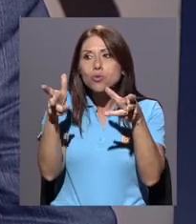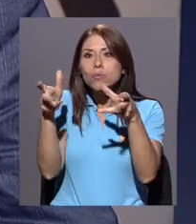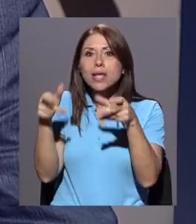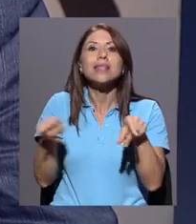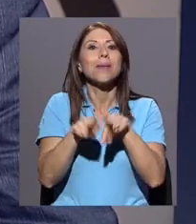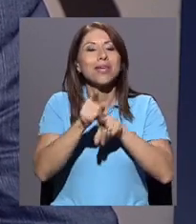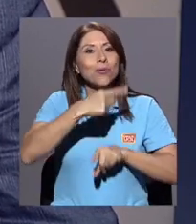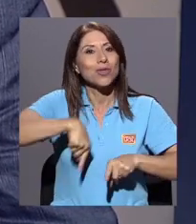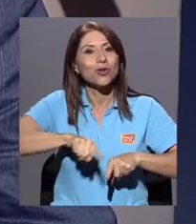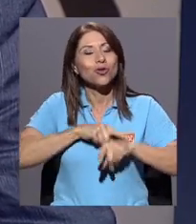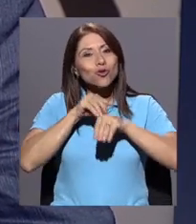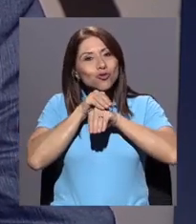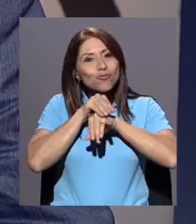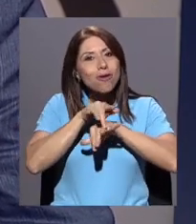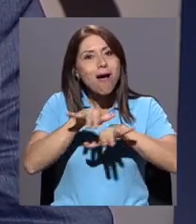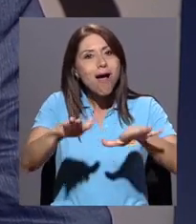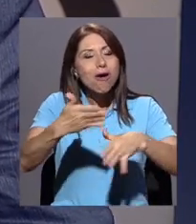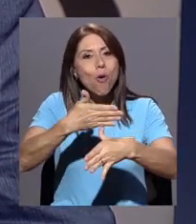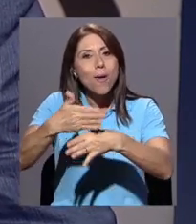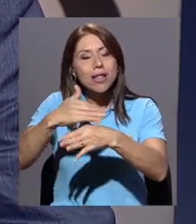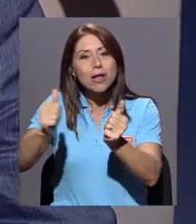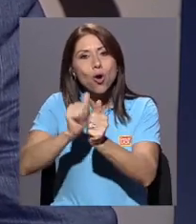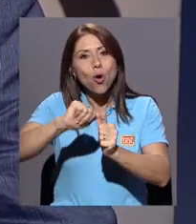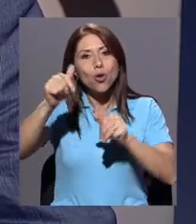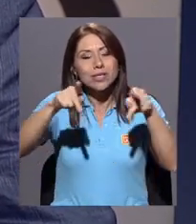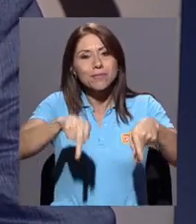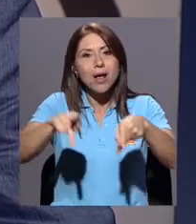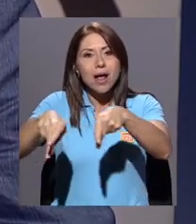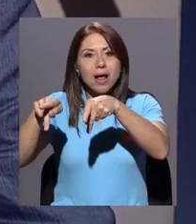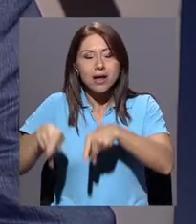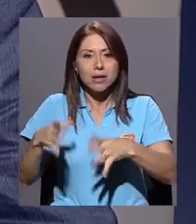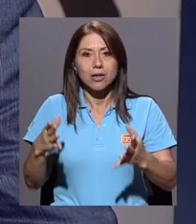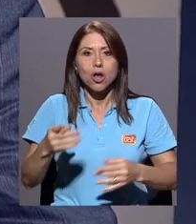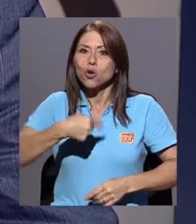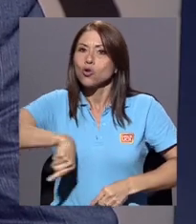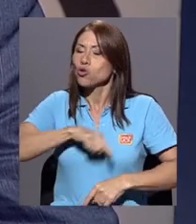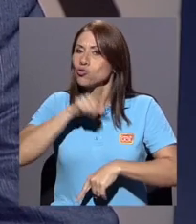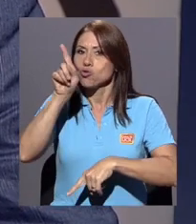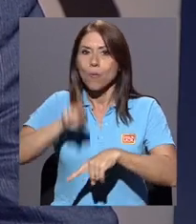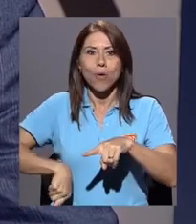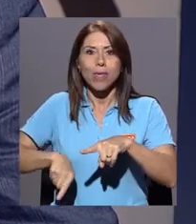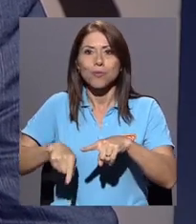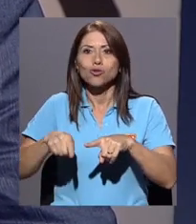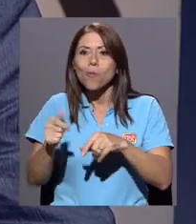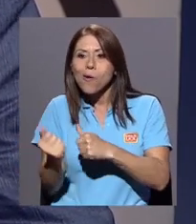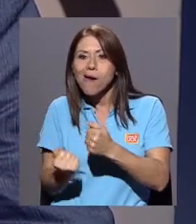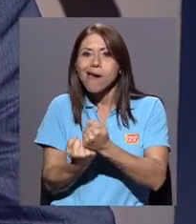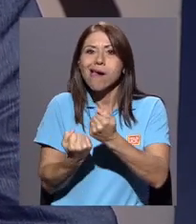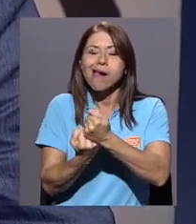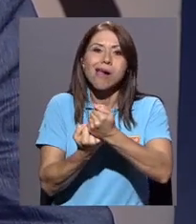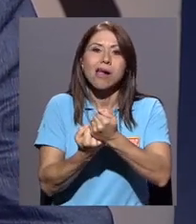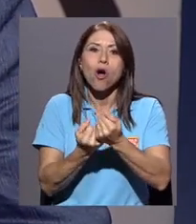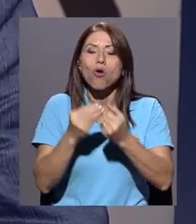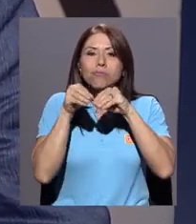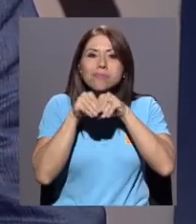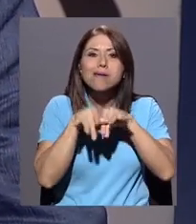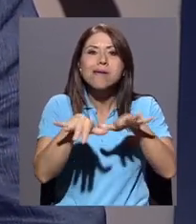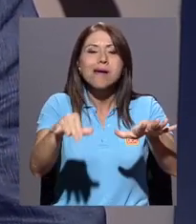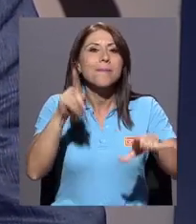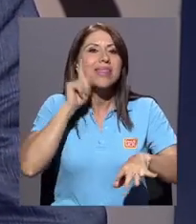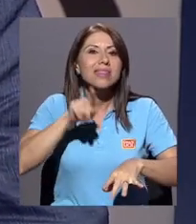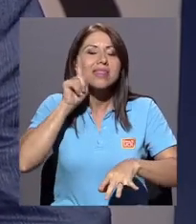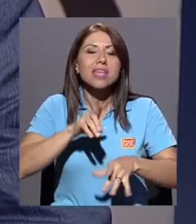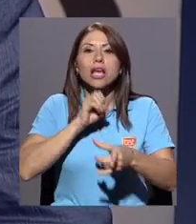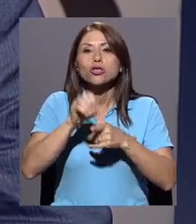cuando la compartimos con otros. Si no podemos, digamos, ser cómplices en la difusión de mentiras o de